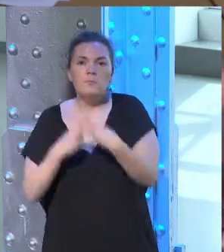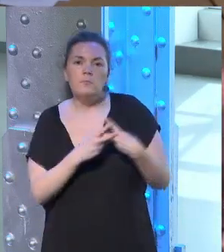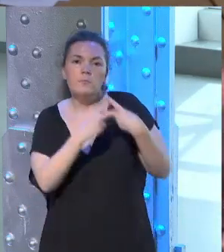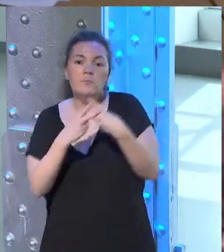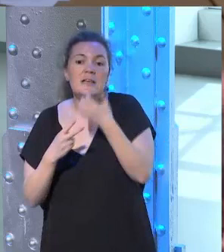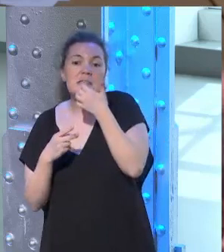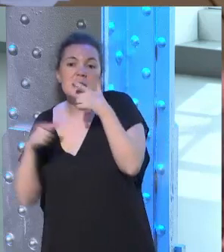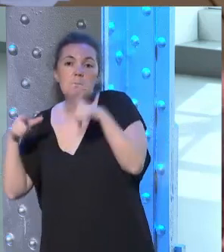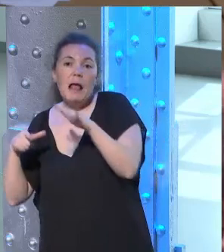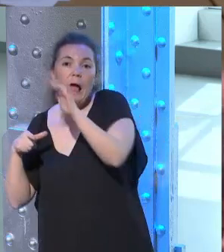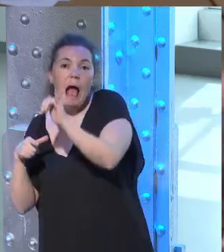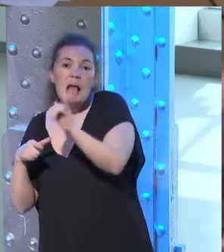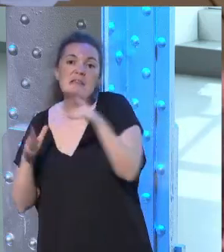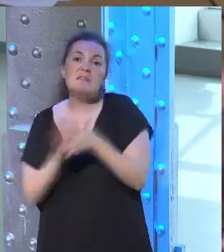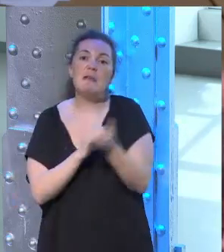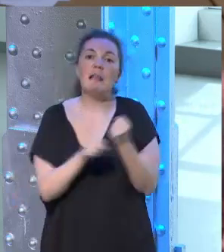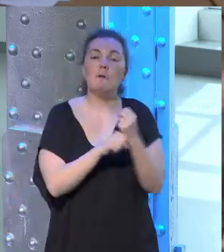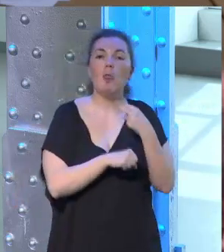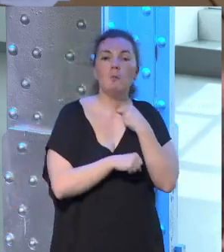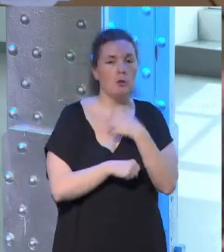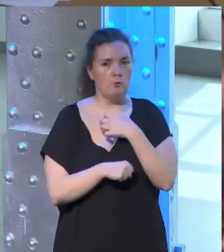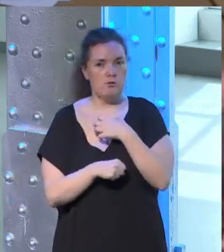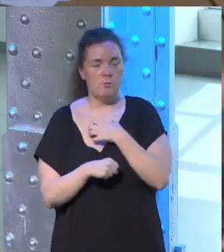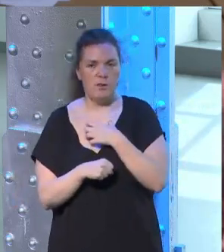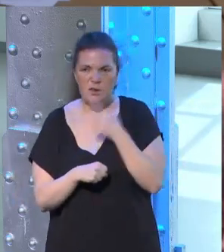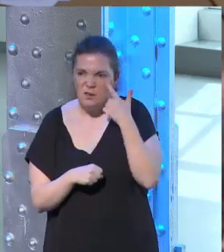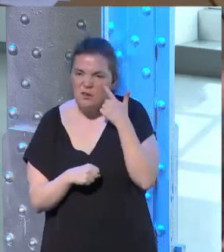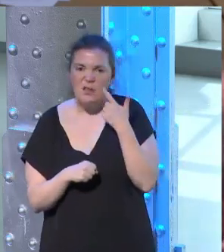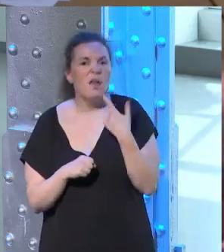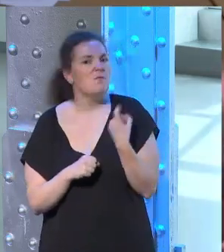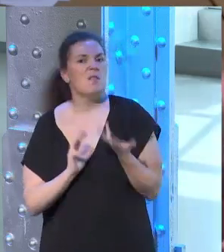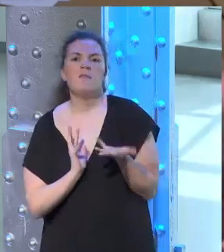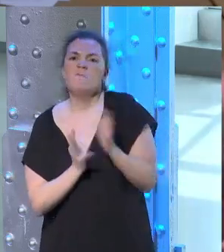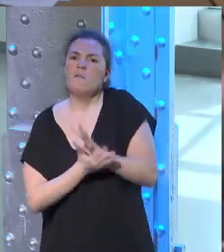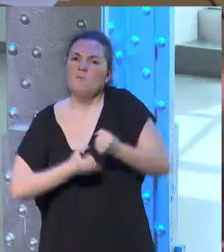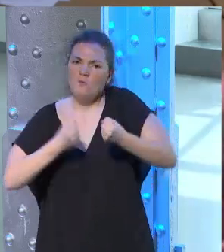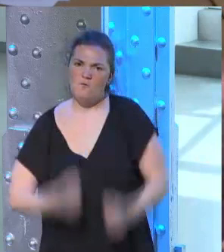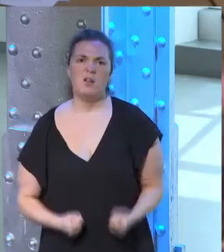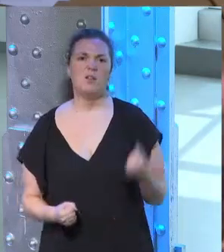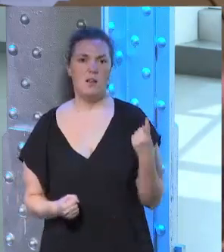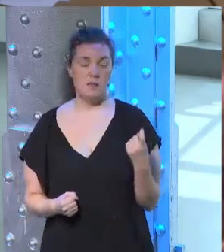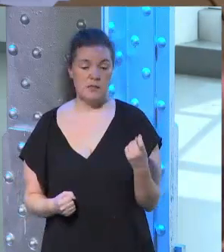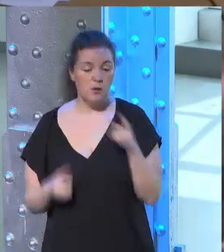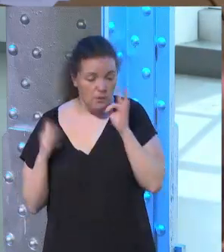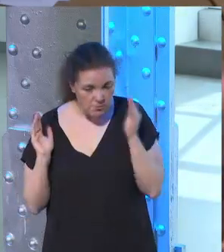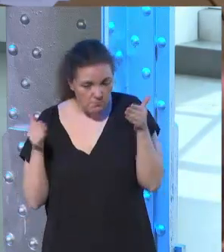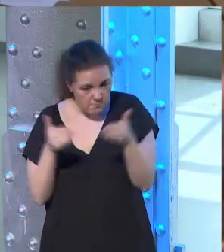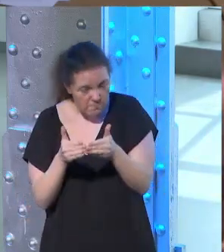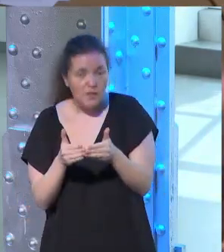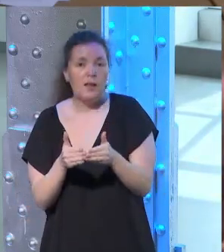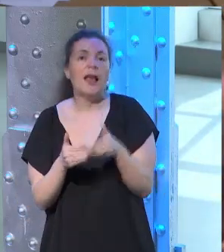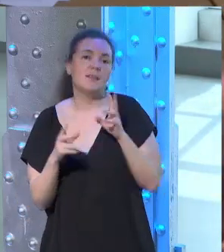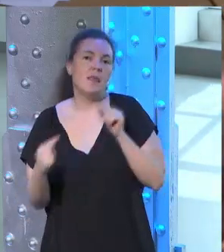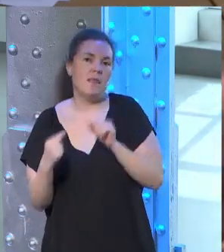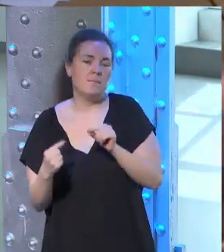incompatibilidad demuestra la profundidad del cambio que necesitamos hacer, ¿no? Entonces, yendo a lo concreto, ¿qué es lo que nos trae este